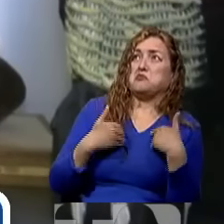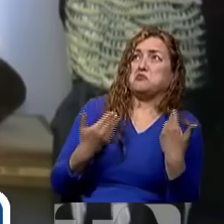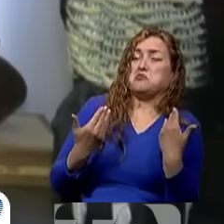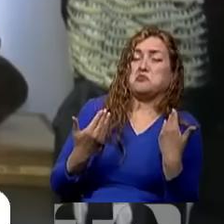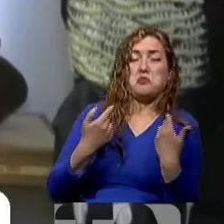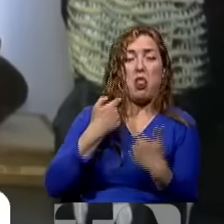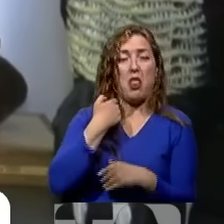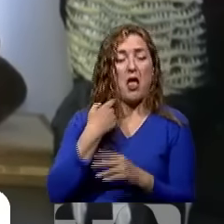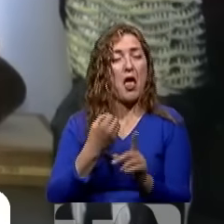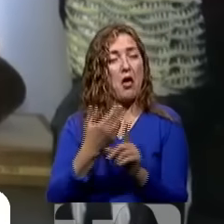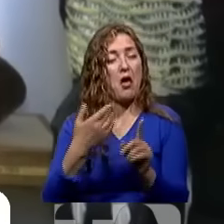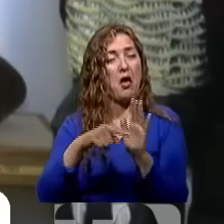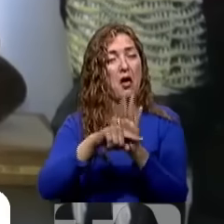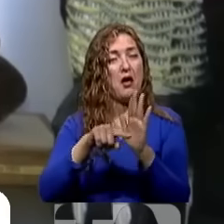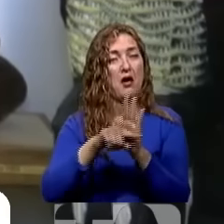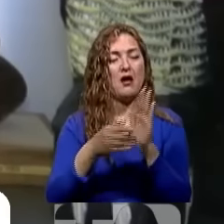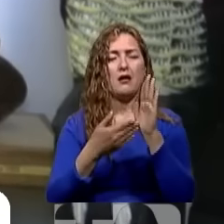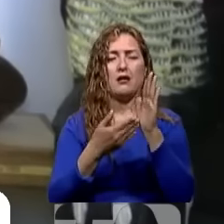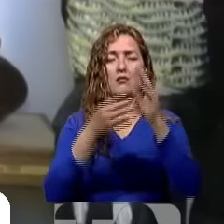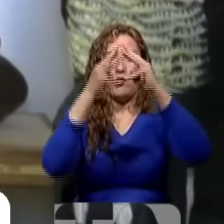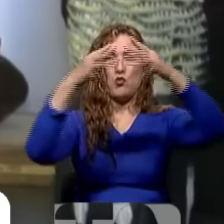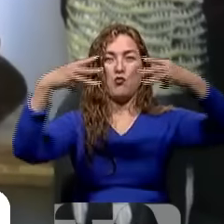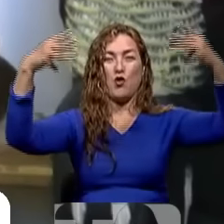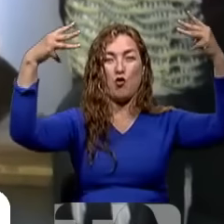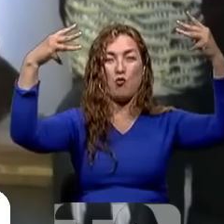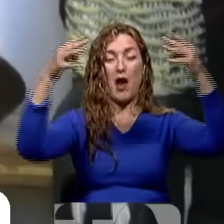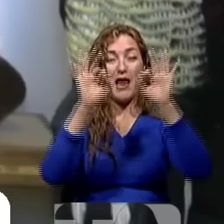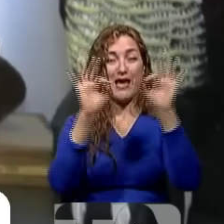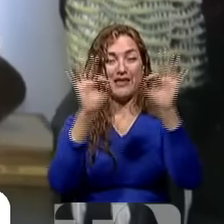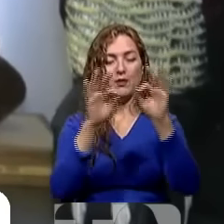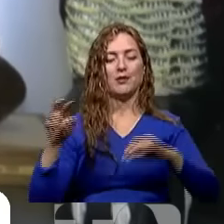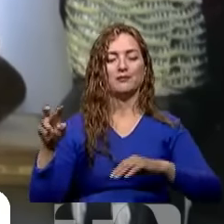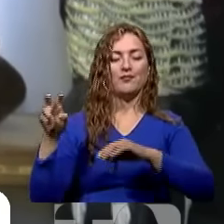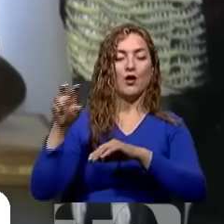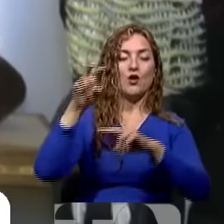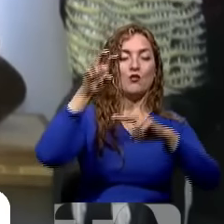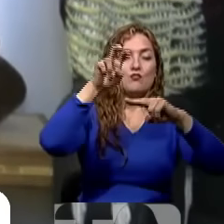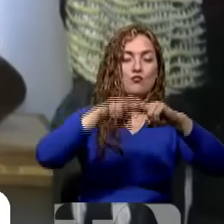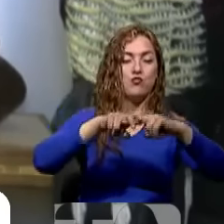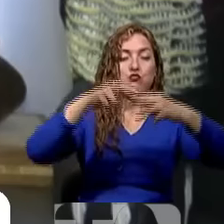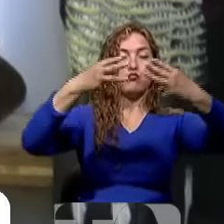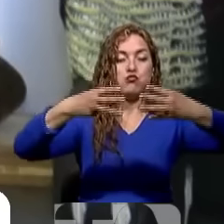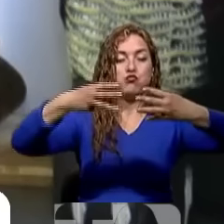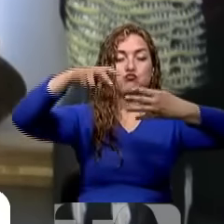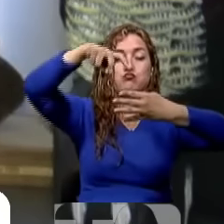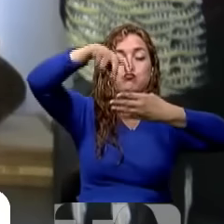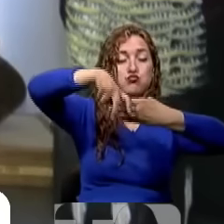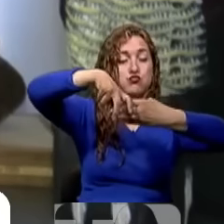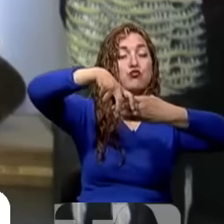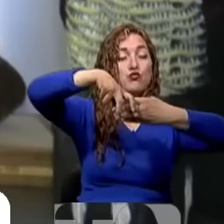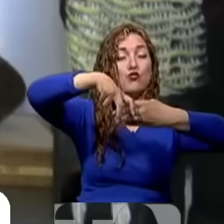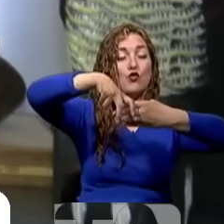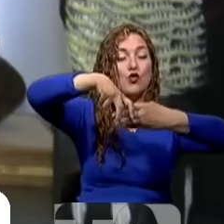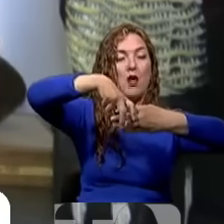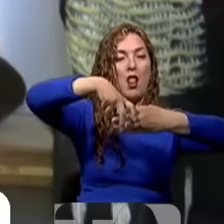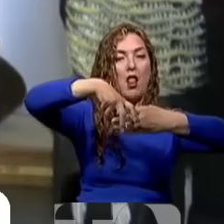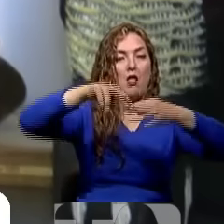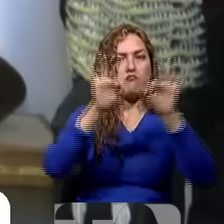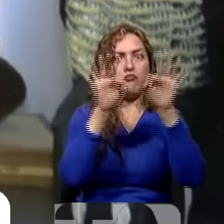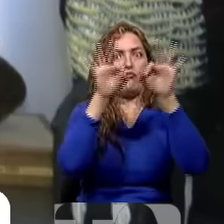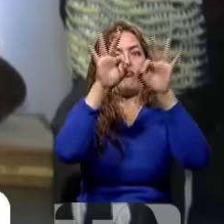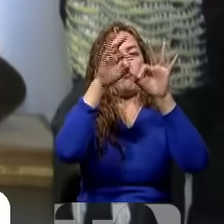muy afectada por la electrocución. El rato de pararse sobre postes eléctricos que no tienen o el diseño o las